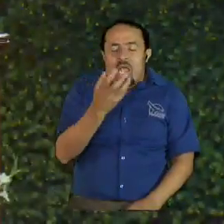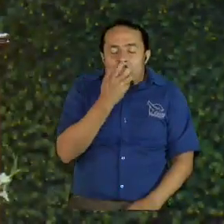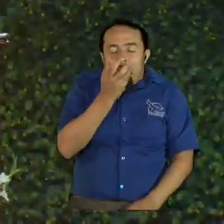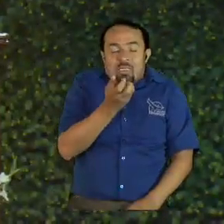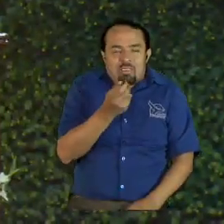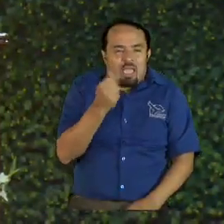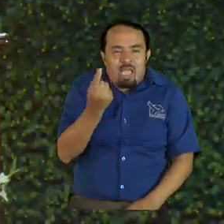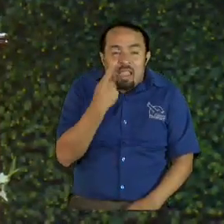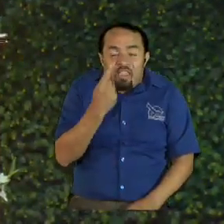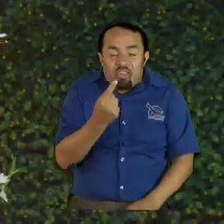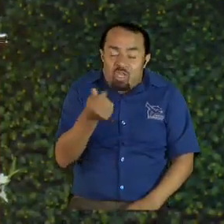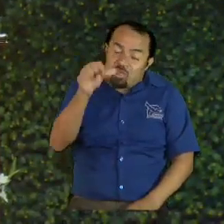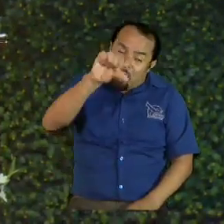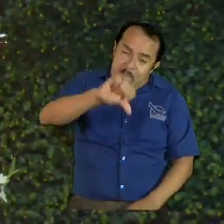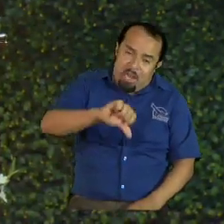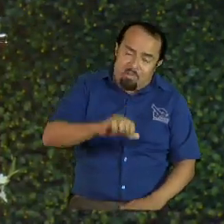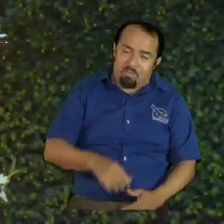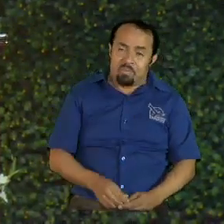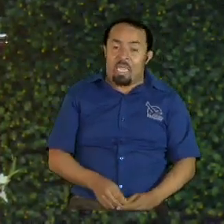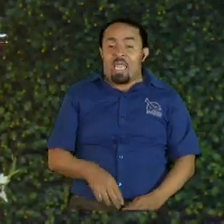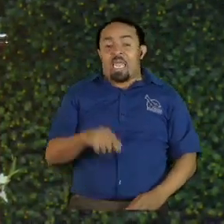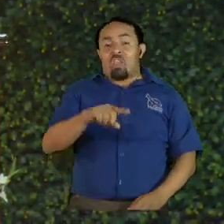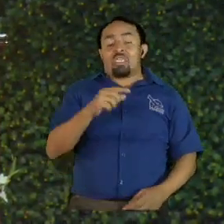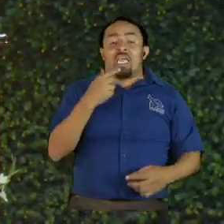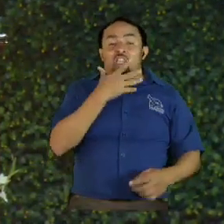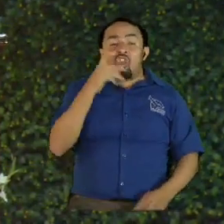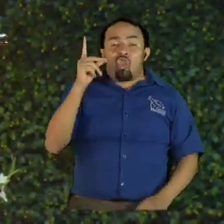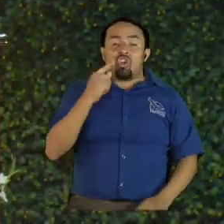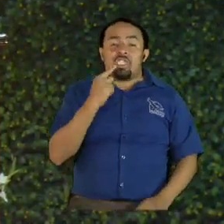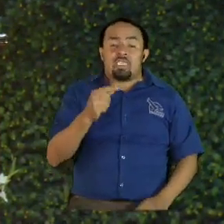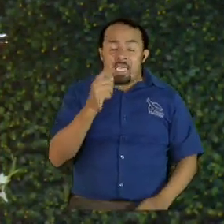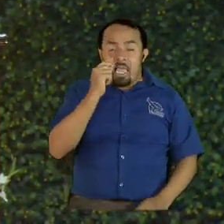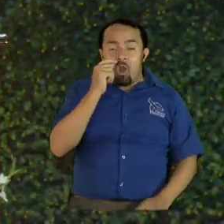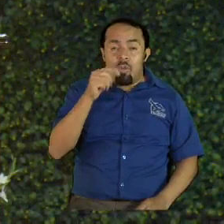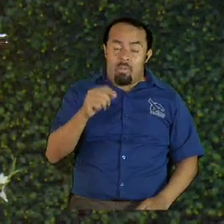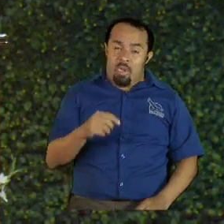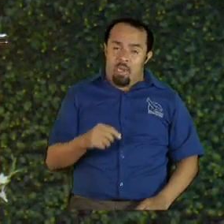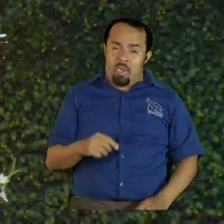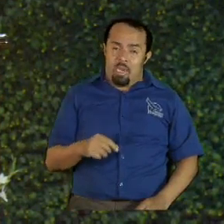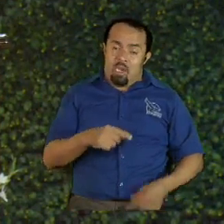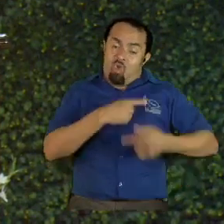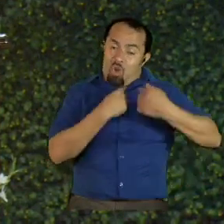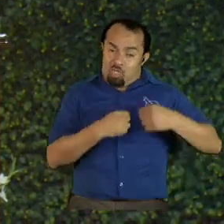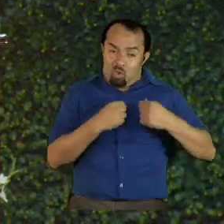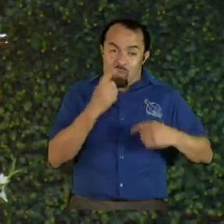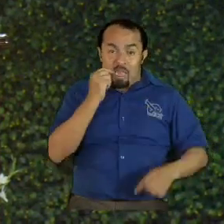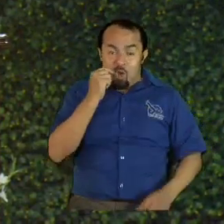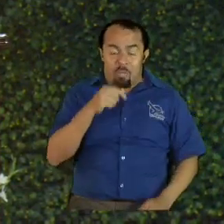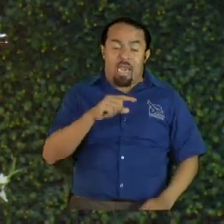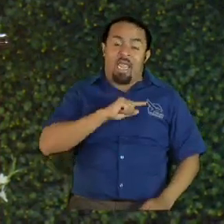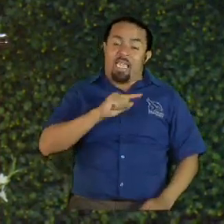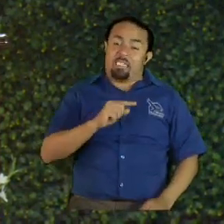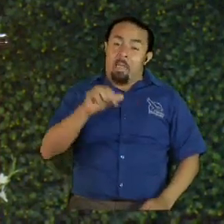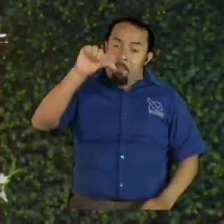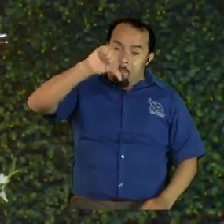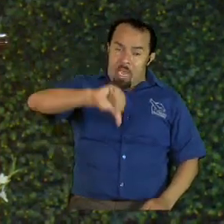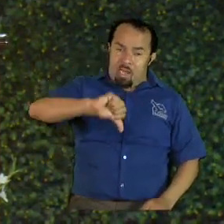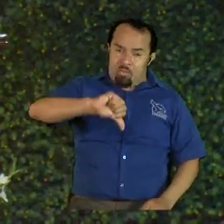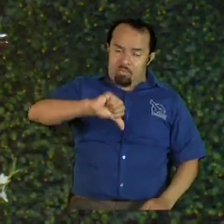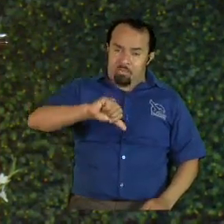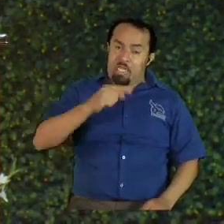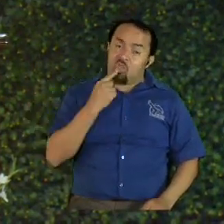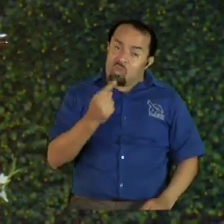humanidad. Pero el punto es que Dios dice que el corazón del hombre es malo. Así dice la Biblia, pues.